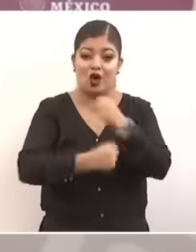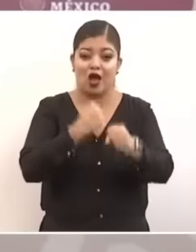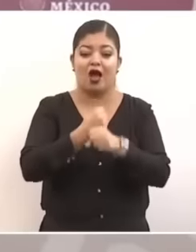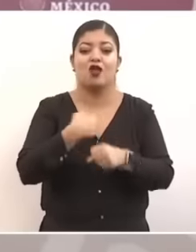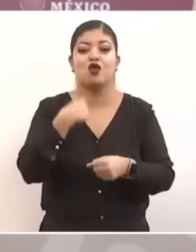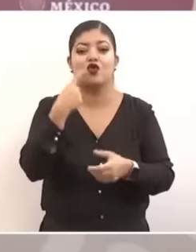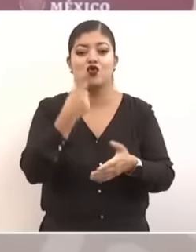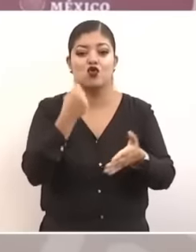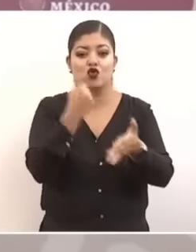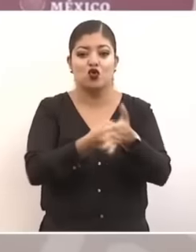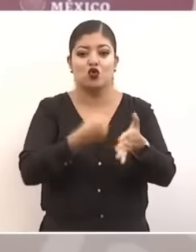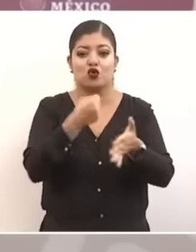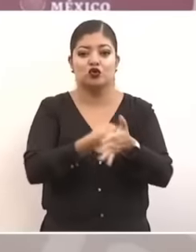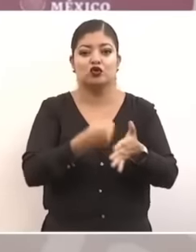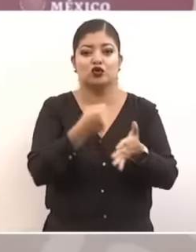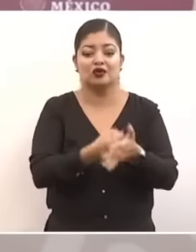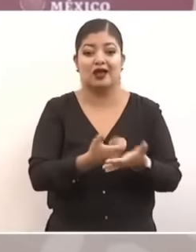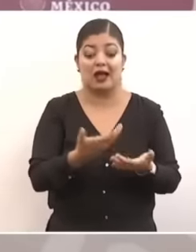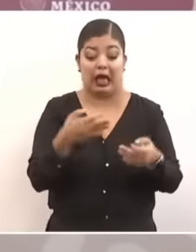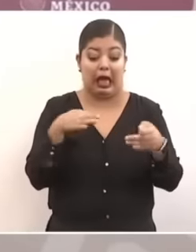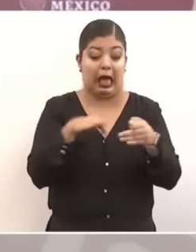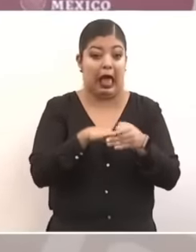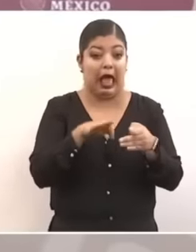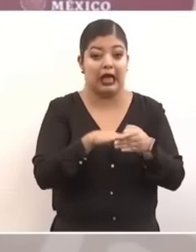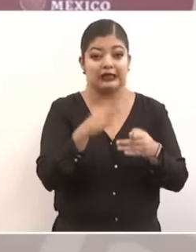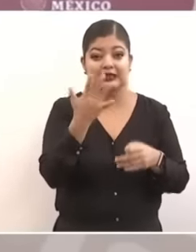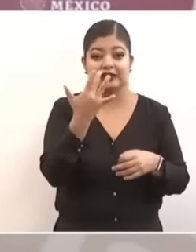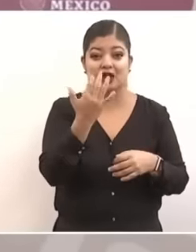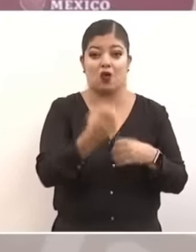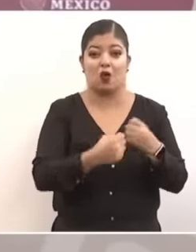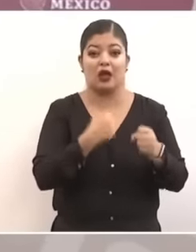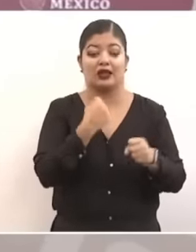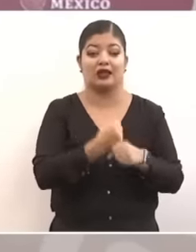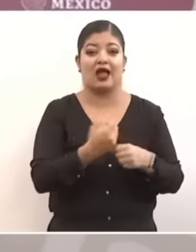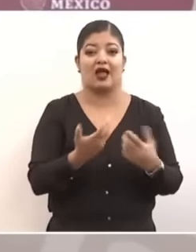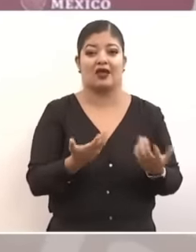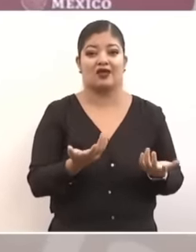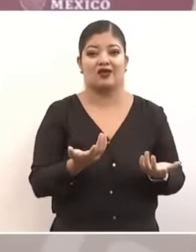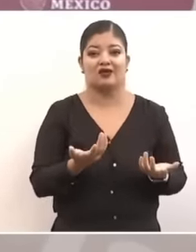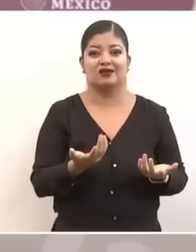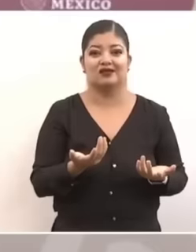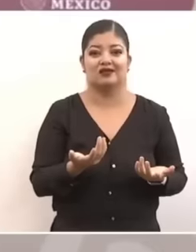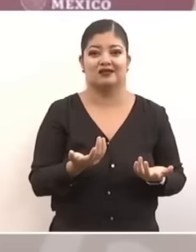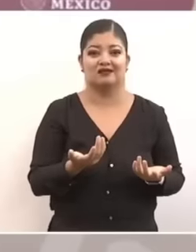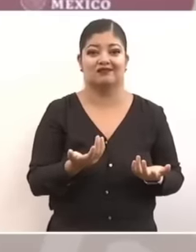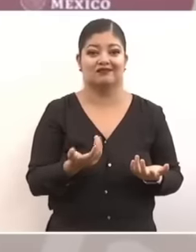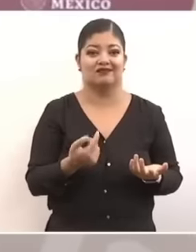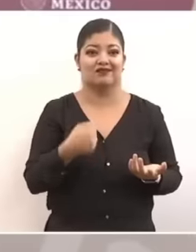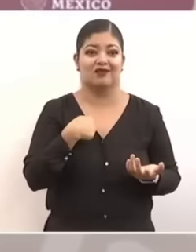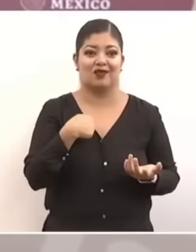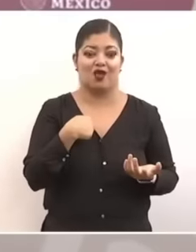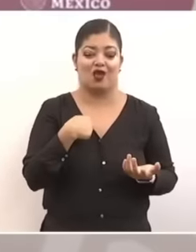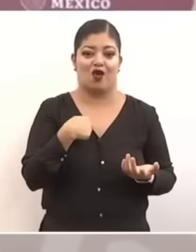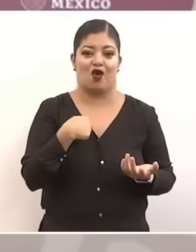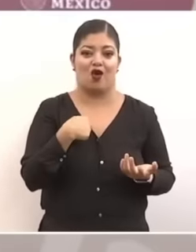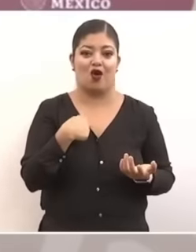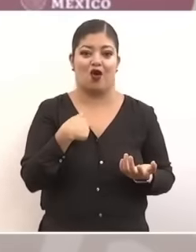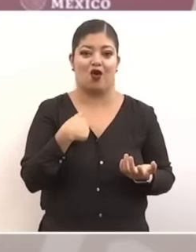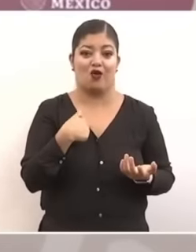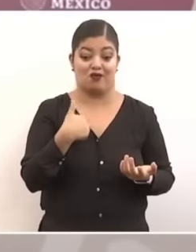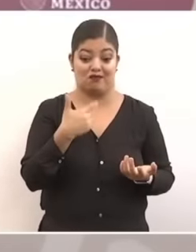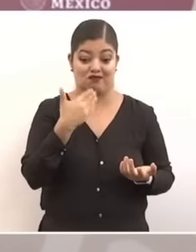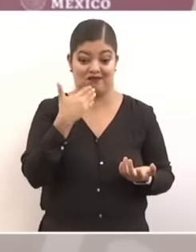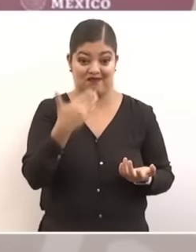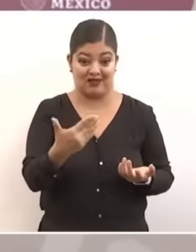lucha, casi 50 años, y ya no ando también de